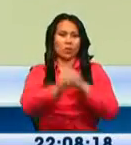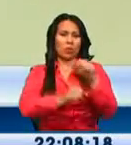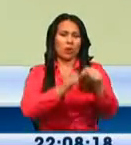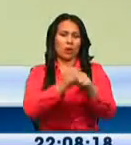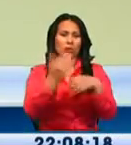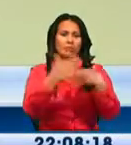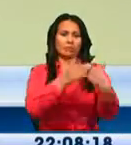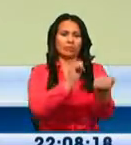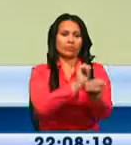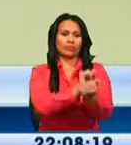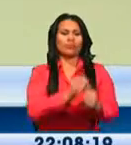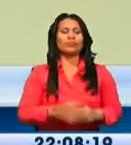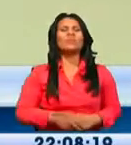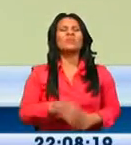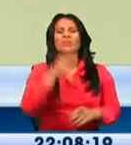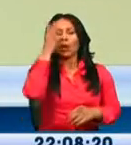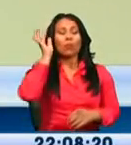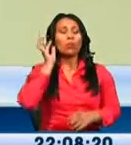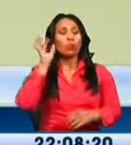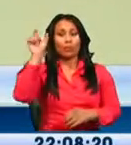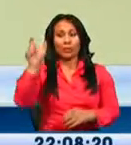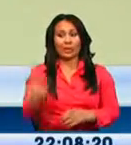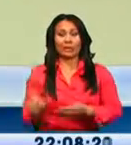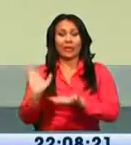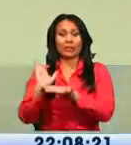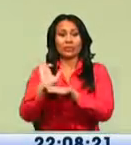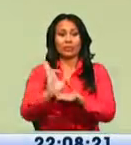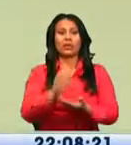información? Porque no es justo de que...